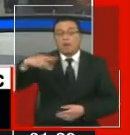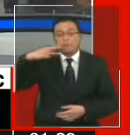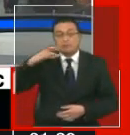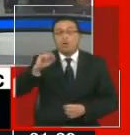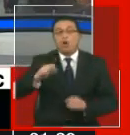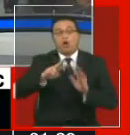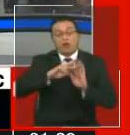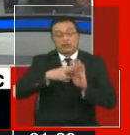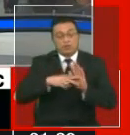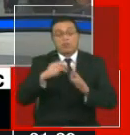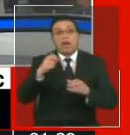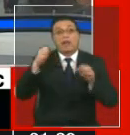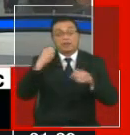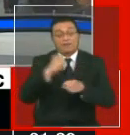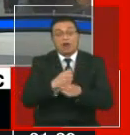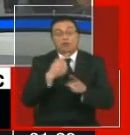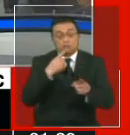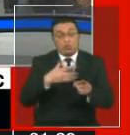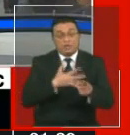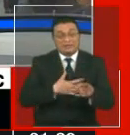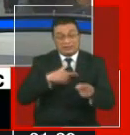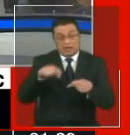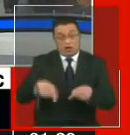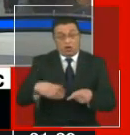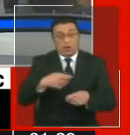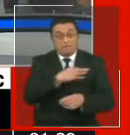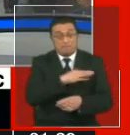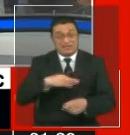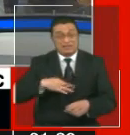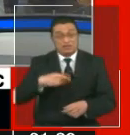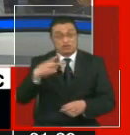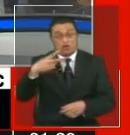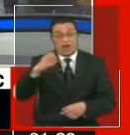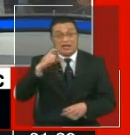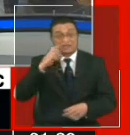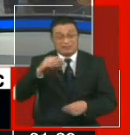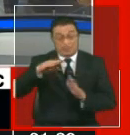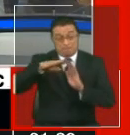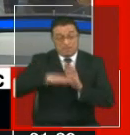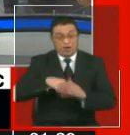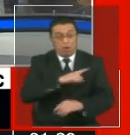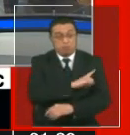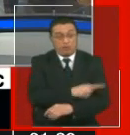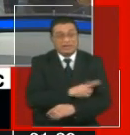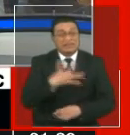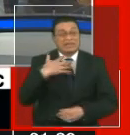reformas laborales también. ¿Siente que hoy el ministro de Hacienda tiene menos poder que el que tenía antes en Chile?